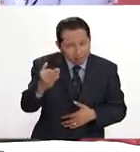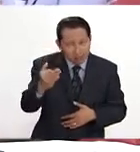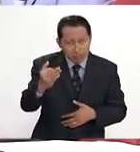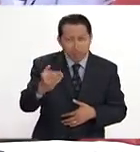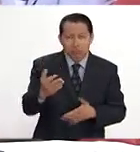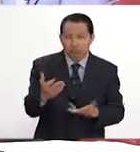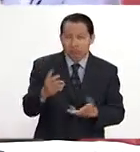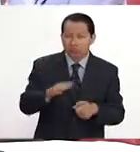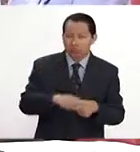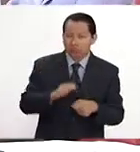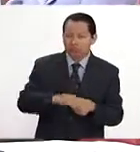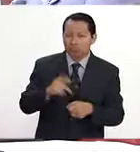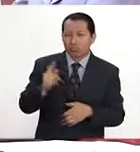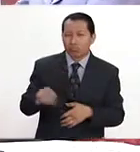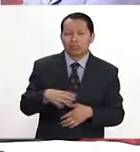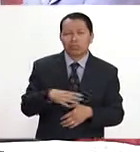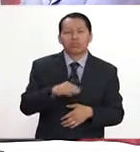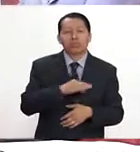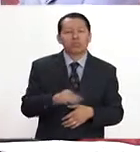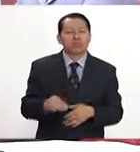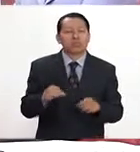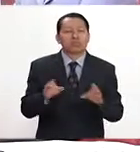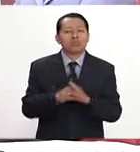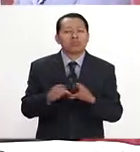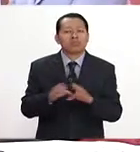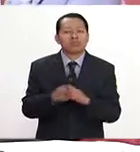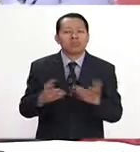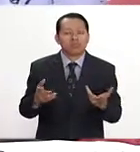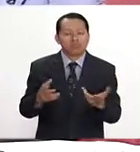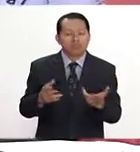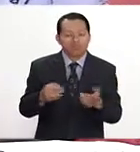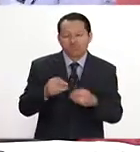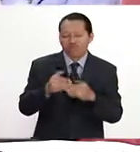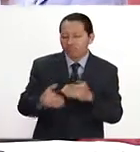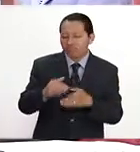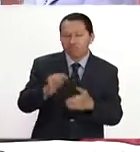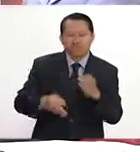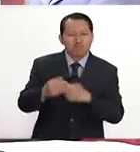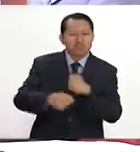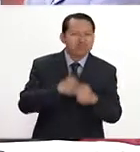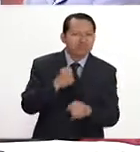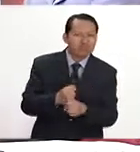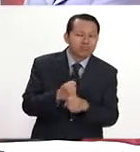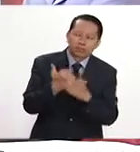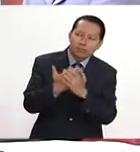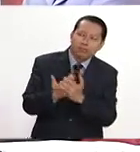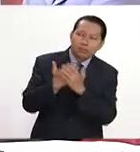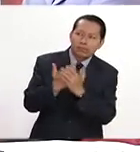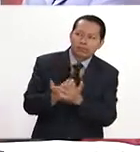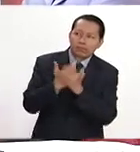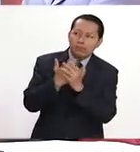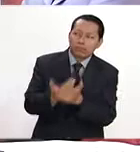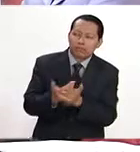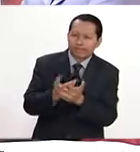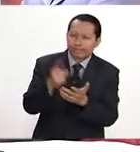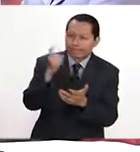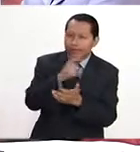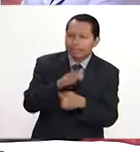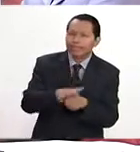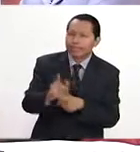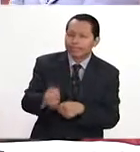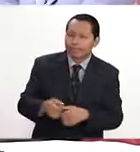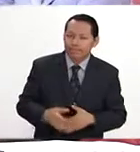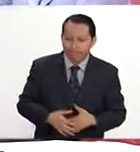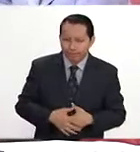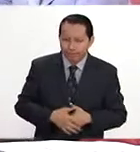lo planeado, ¿no? Que sería el final de año. ¿Qué implicaciones puede tener esta tardanza en la renegociación del Telecán?